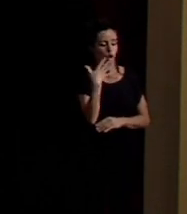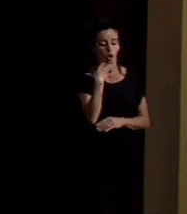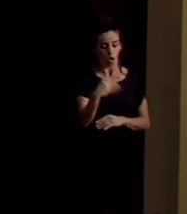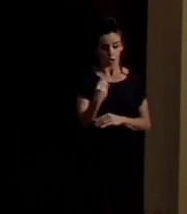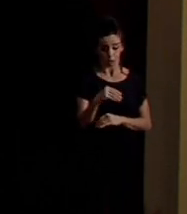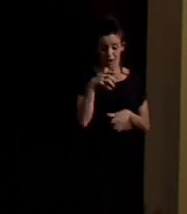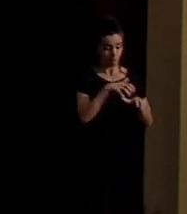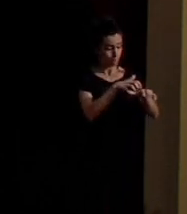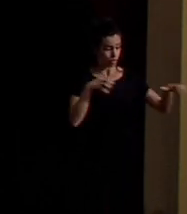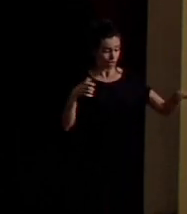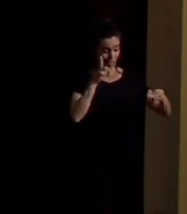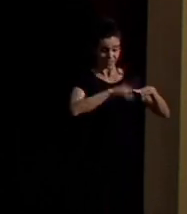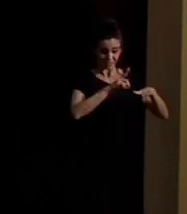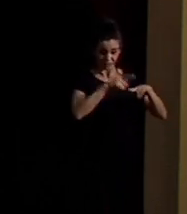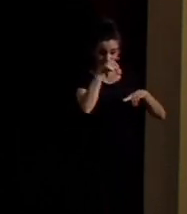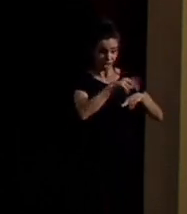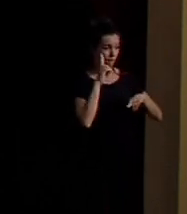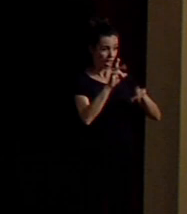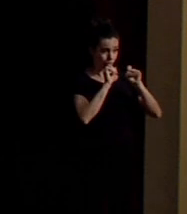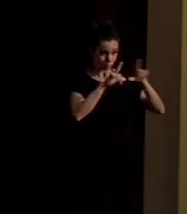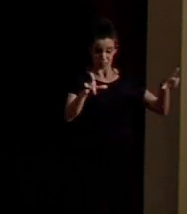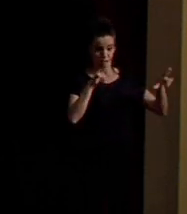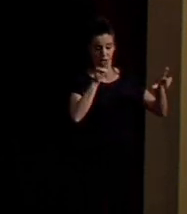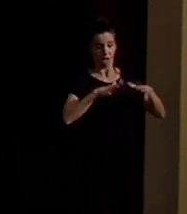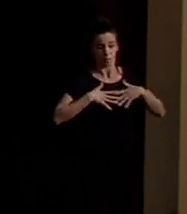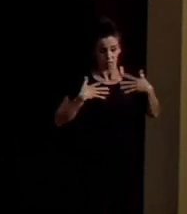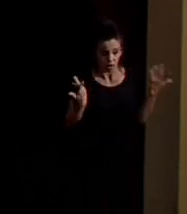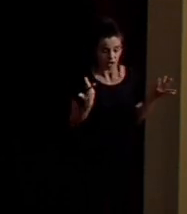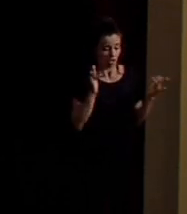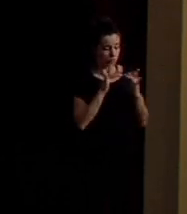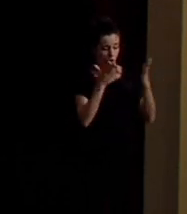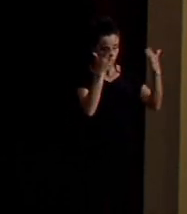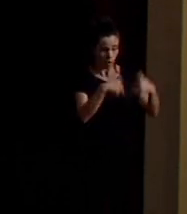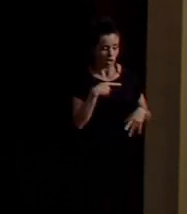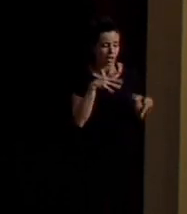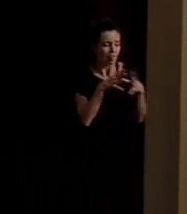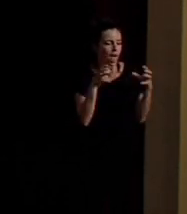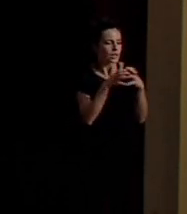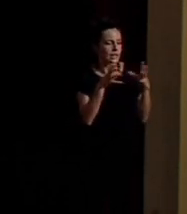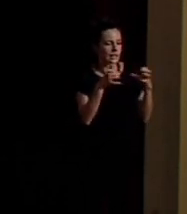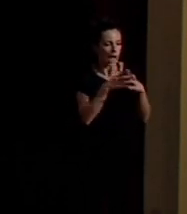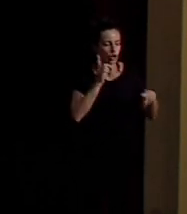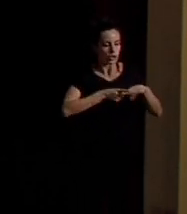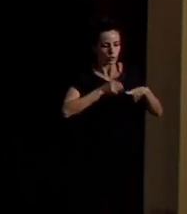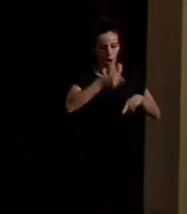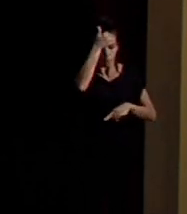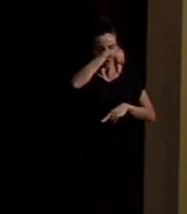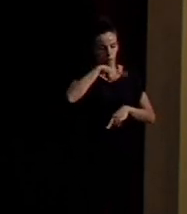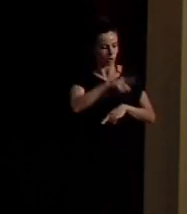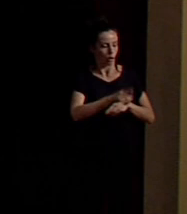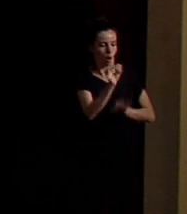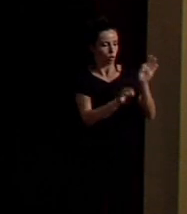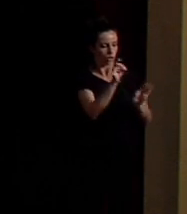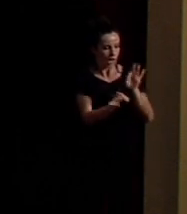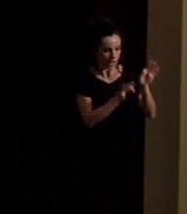que encontramos ahí es un sexo desprovisto de emociones y afectividad, como es el deseo sexual masculino, ¿no?, el que dirige la agenda, un sexo